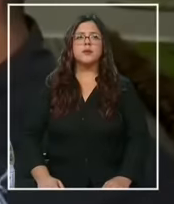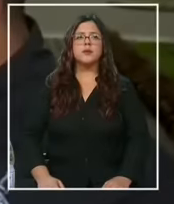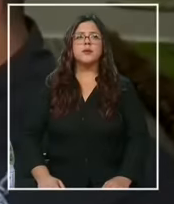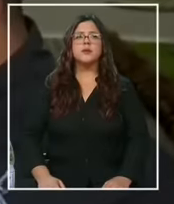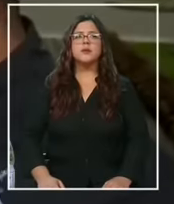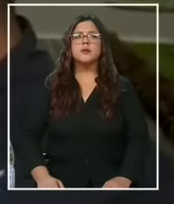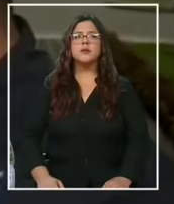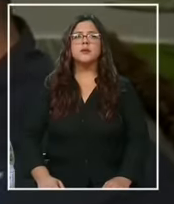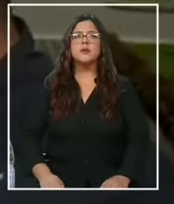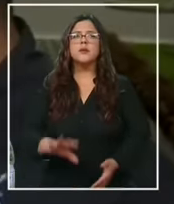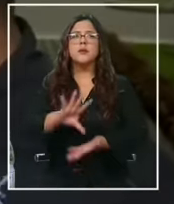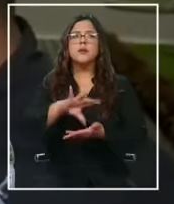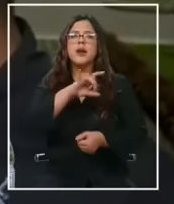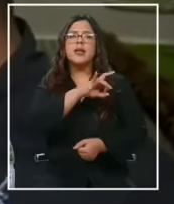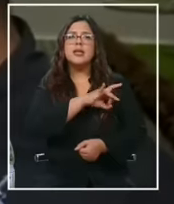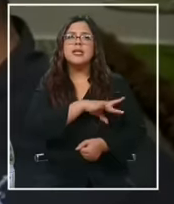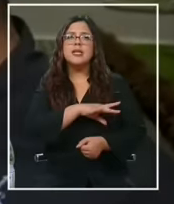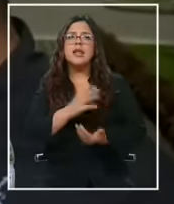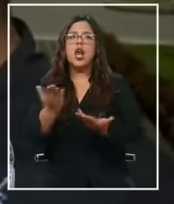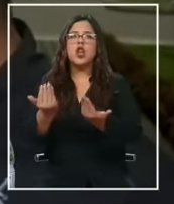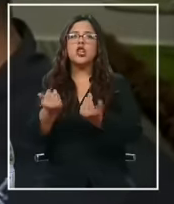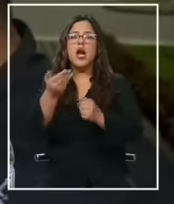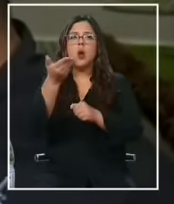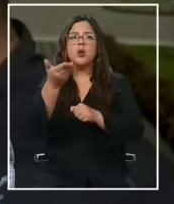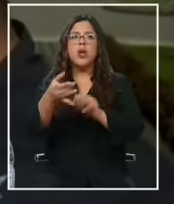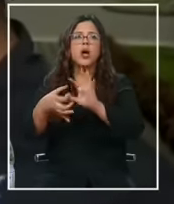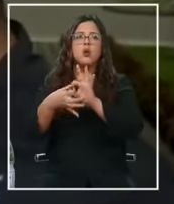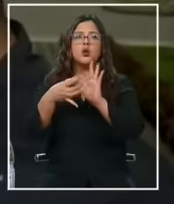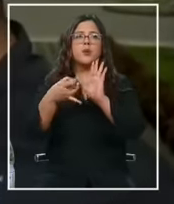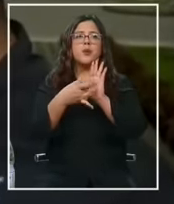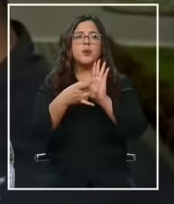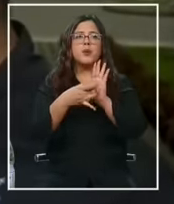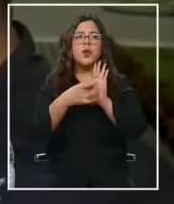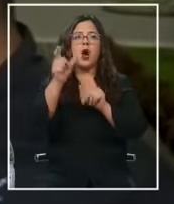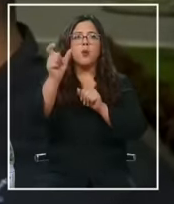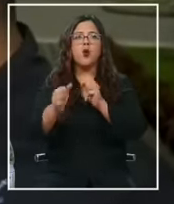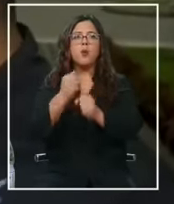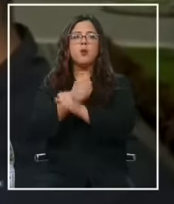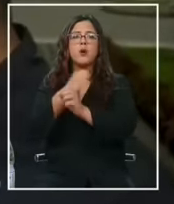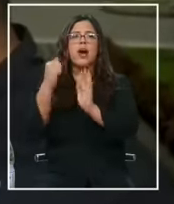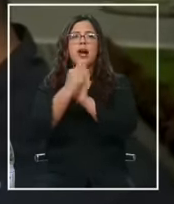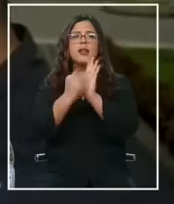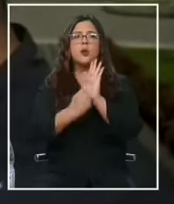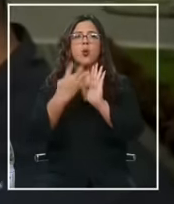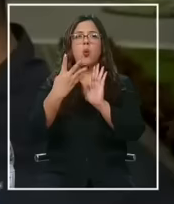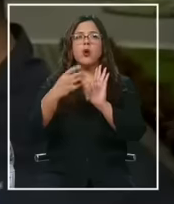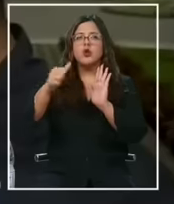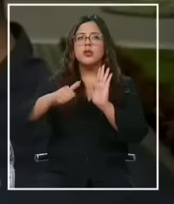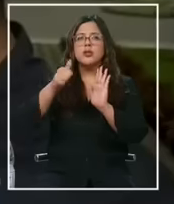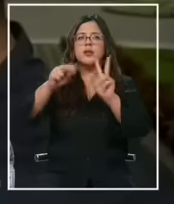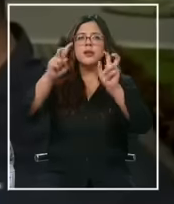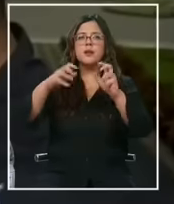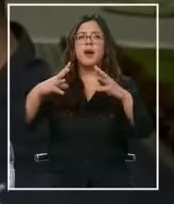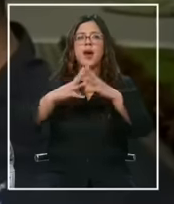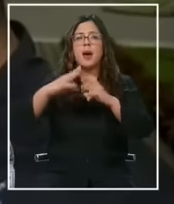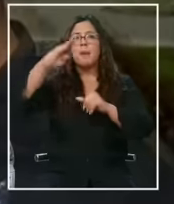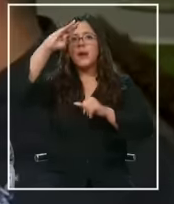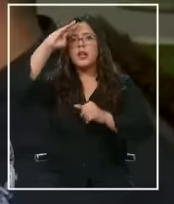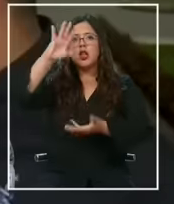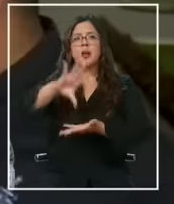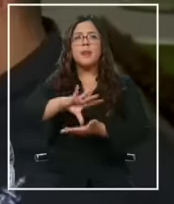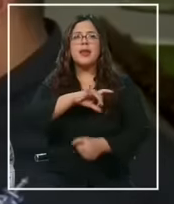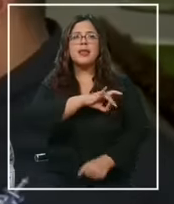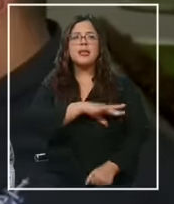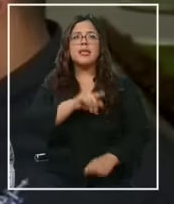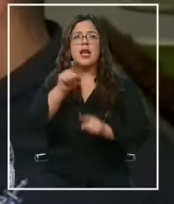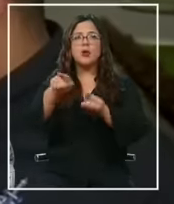de Chile lo requiere a usted por el delito de homicidio carabinero del artículo 416 de justicia militar del país de Chile.